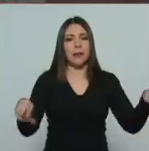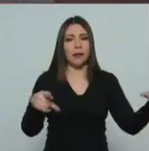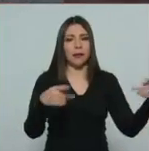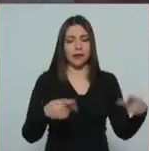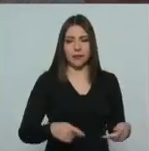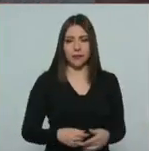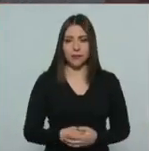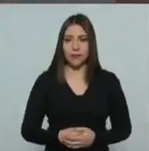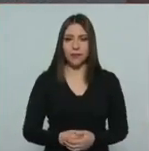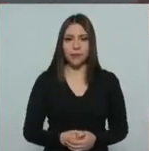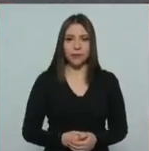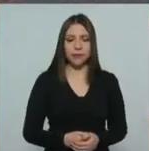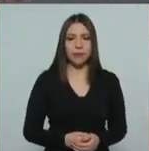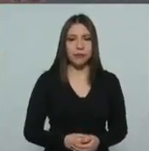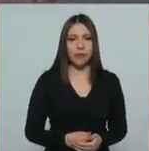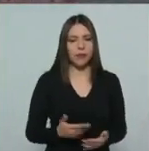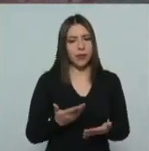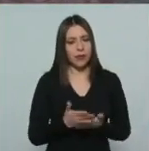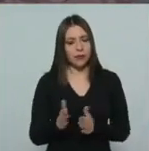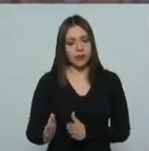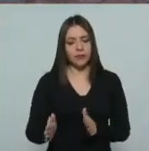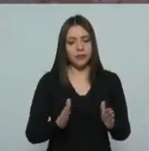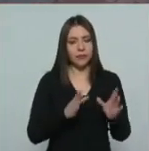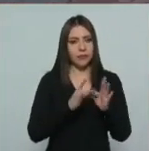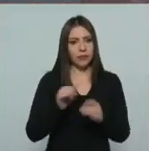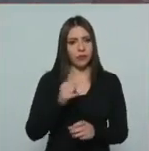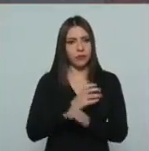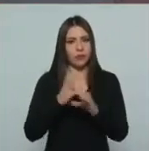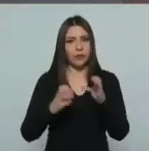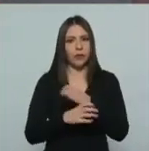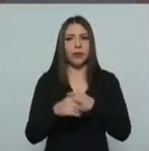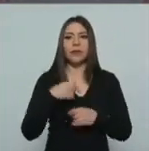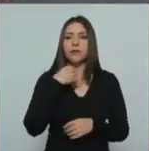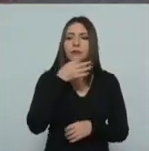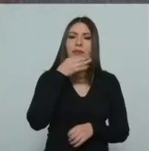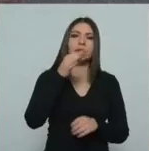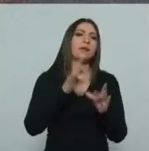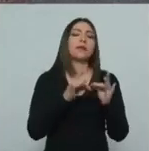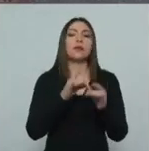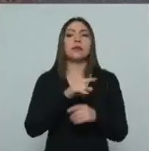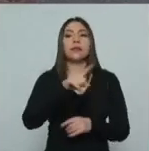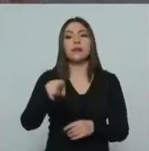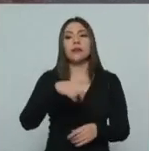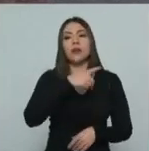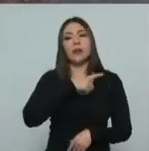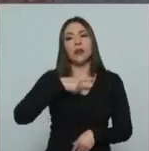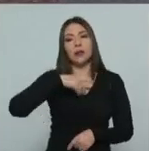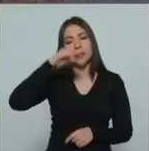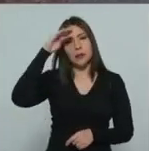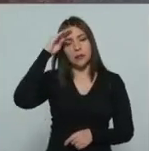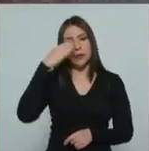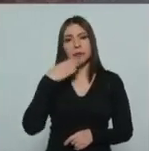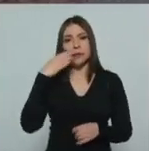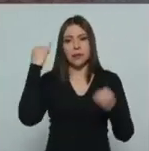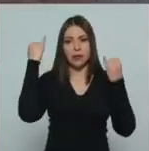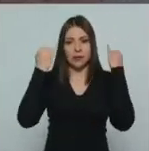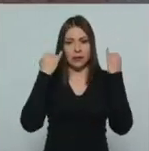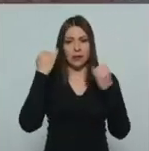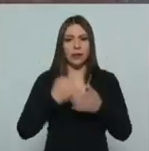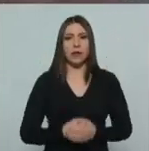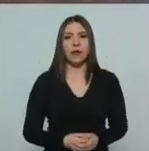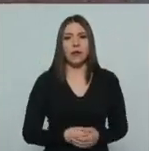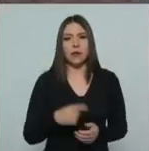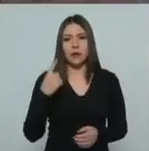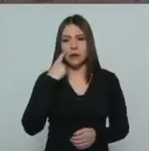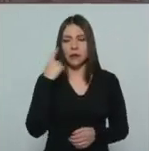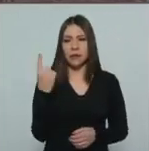Bueno, vamos a cambiar la información, damos un giro a la página. Le queremos presentar esta nota con la finalidad de que usted reflexione. Una de las formas más comunes